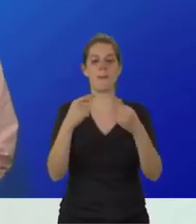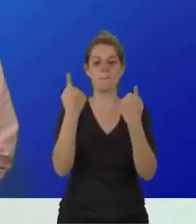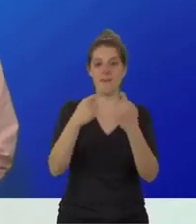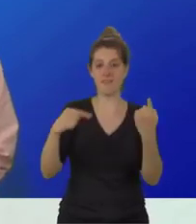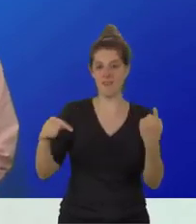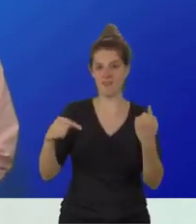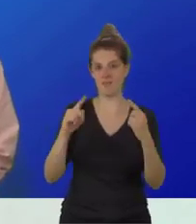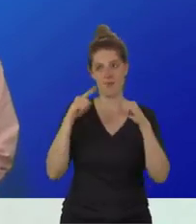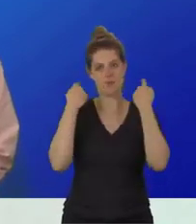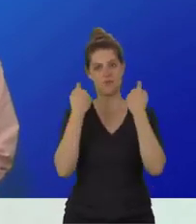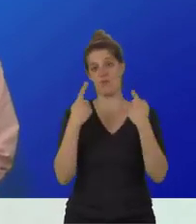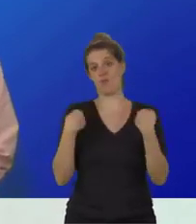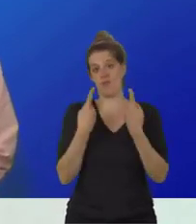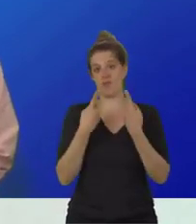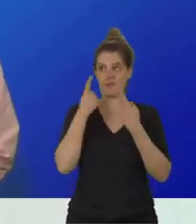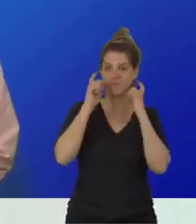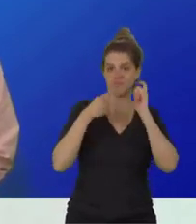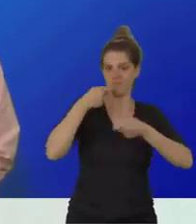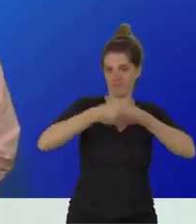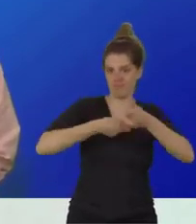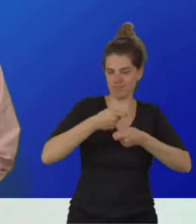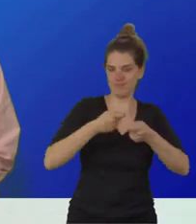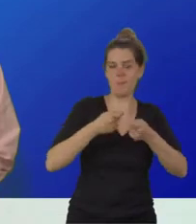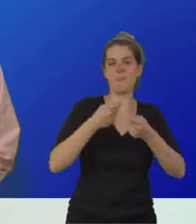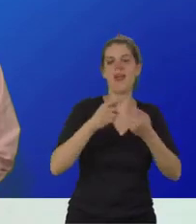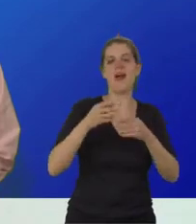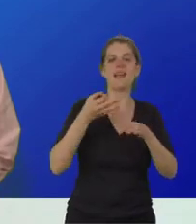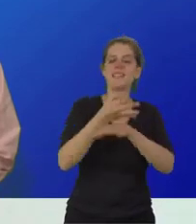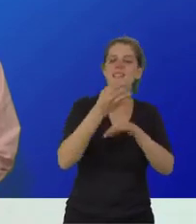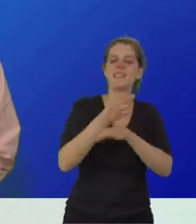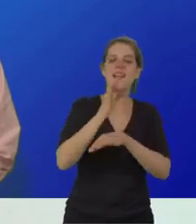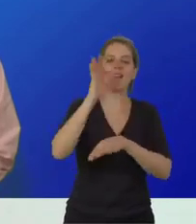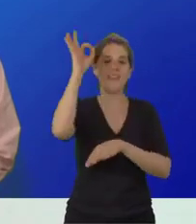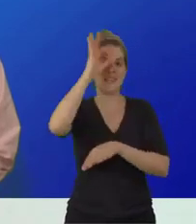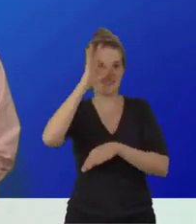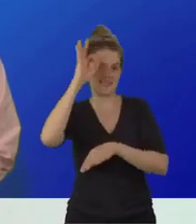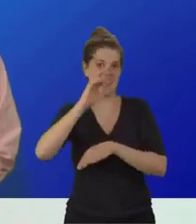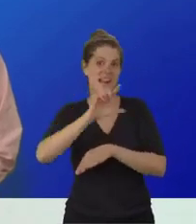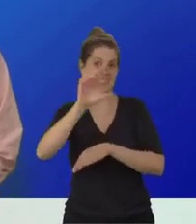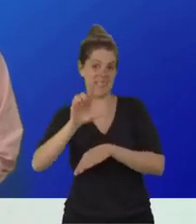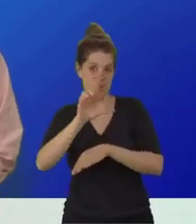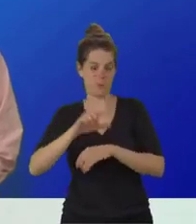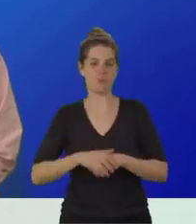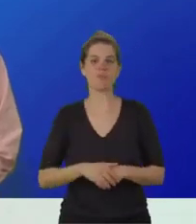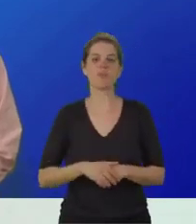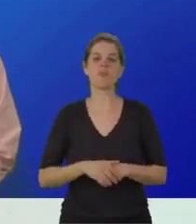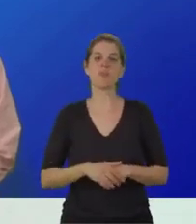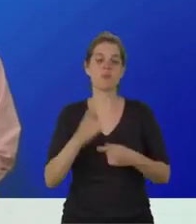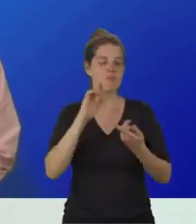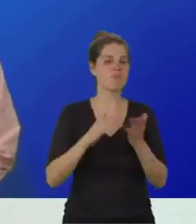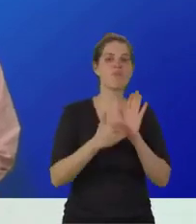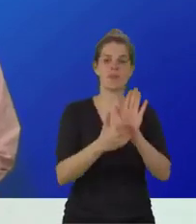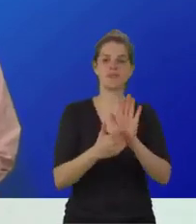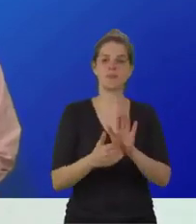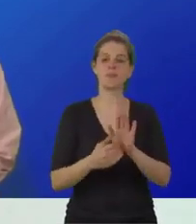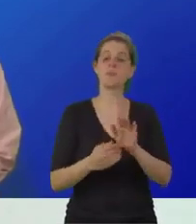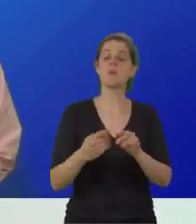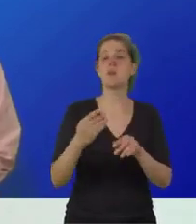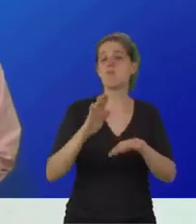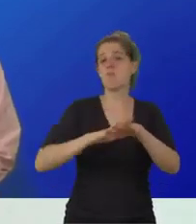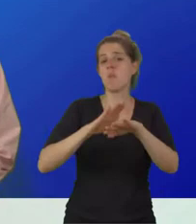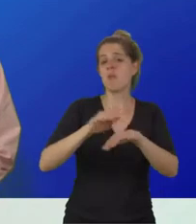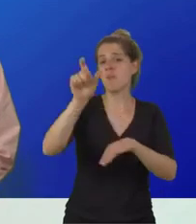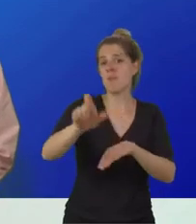estamos creando para la enseñanza del inglés en educación media. Y en un momento determinado, una persona levantó la